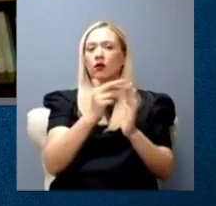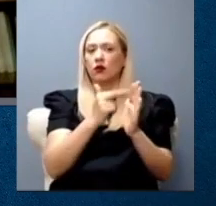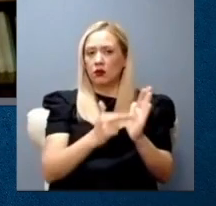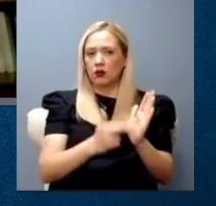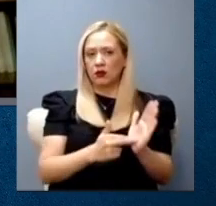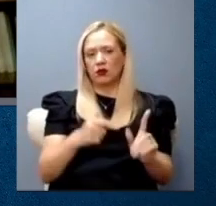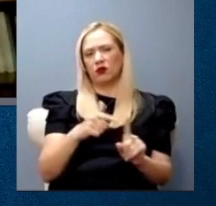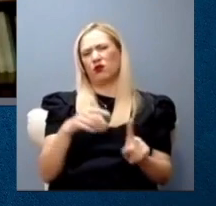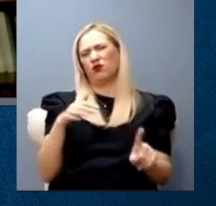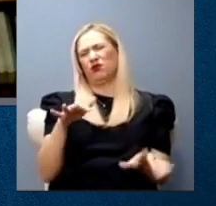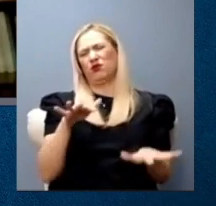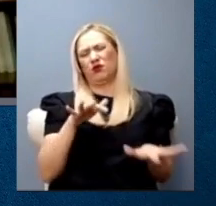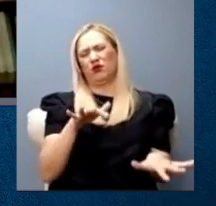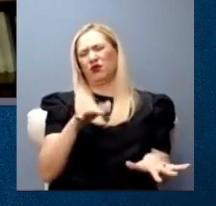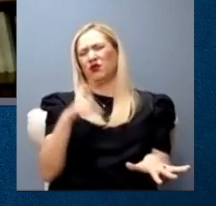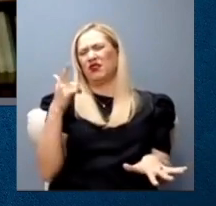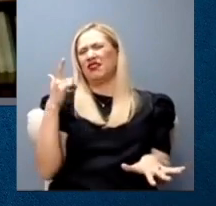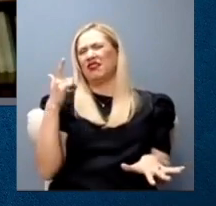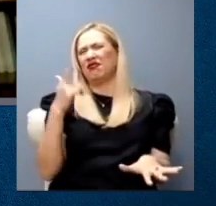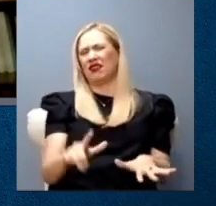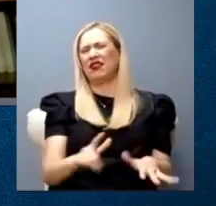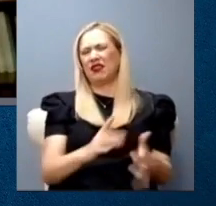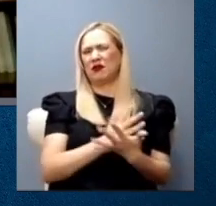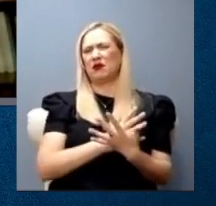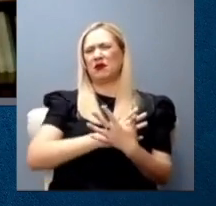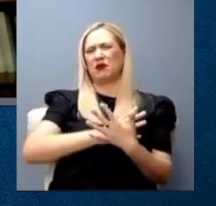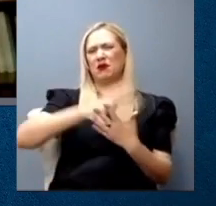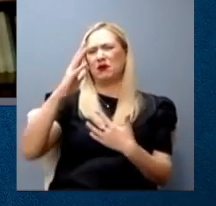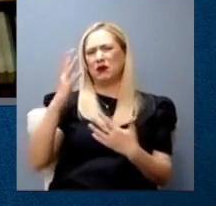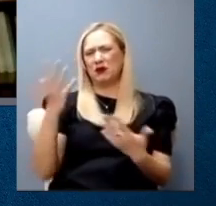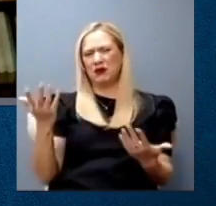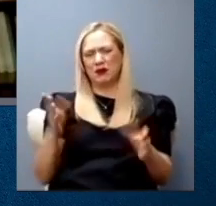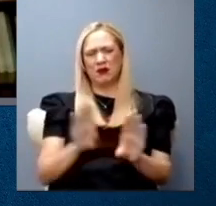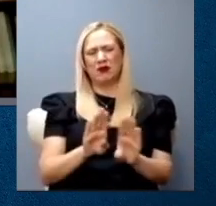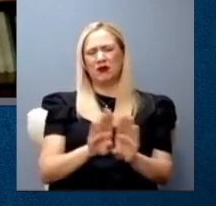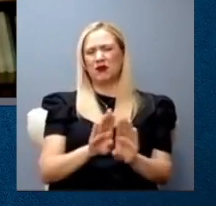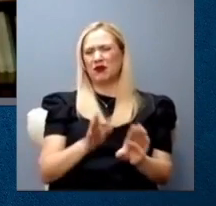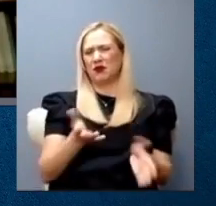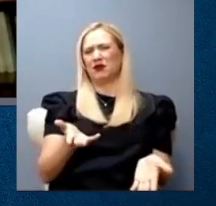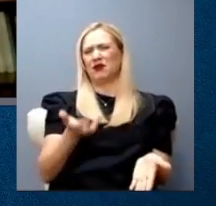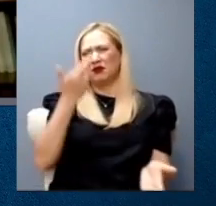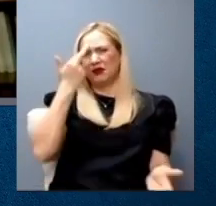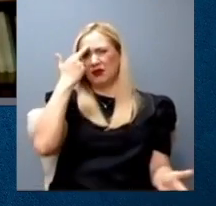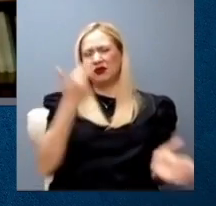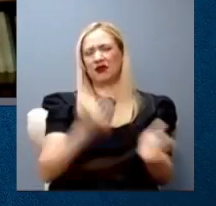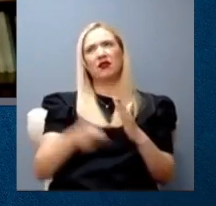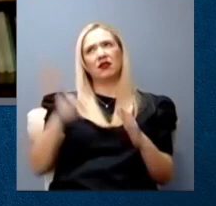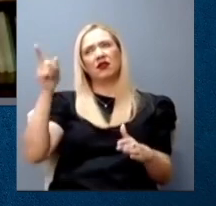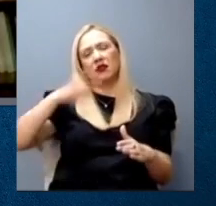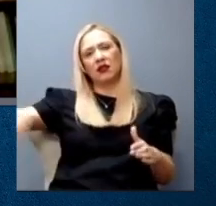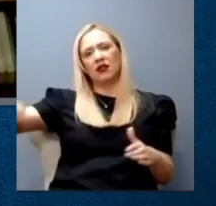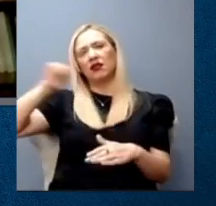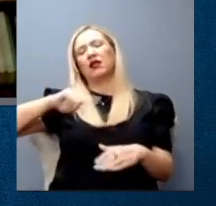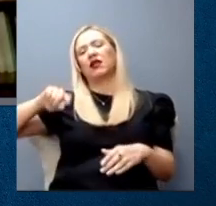que los órganos internacionales le han pedido a México que erradique.